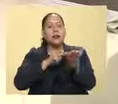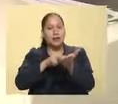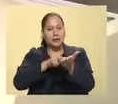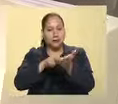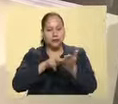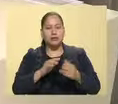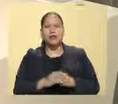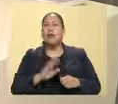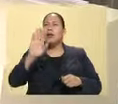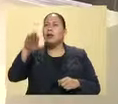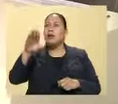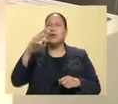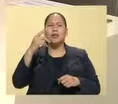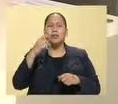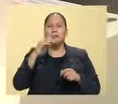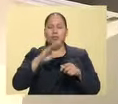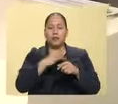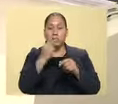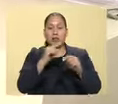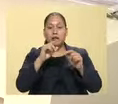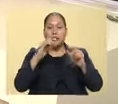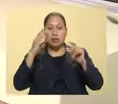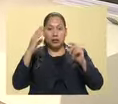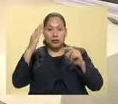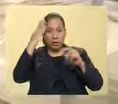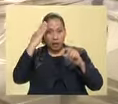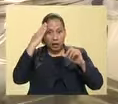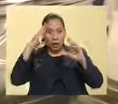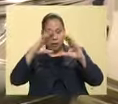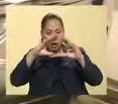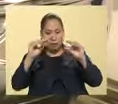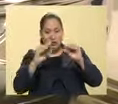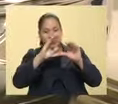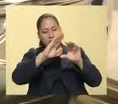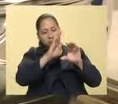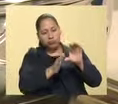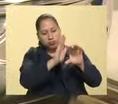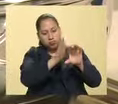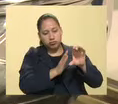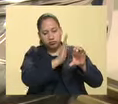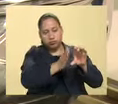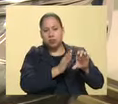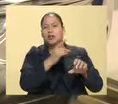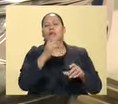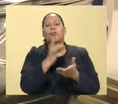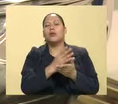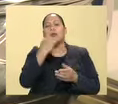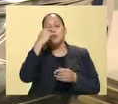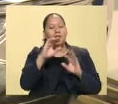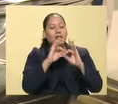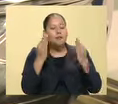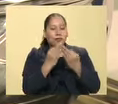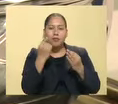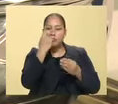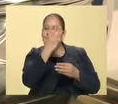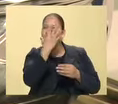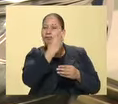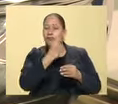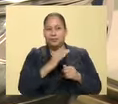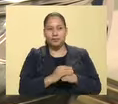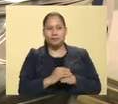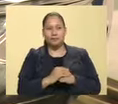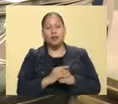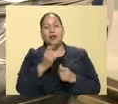Oye, ¿por qué de media luna las calabacitas? ¿Para que sean más chiquitas? Para darle forma, ¿no? Que se vea diferente nada más. Una las